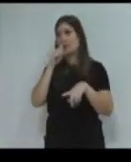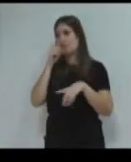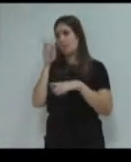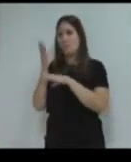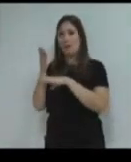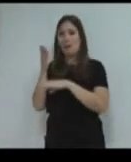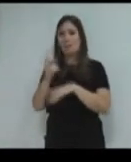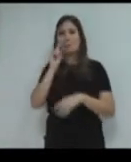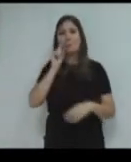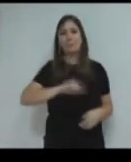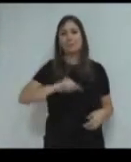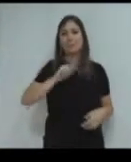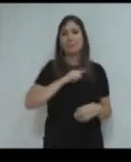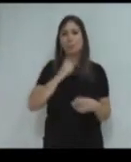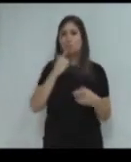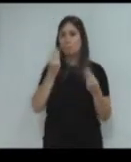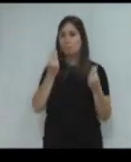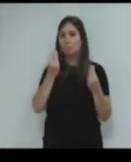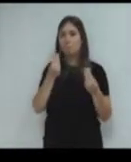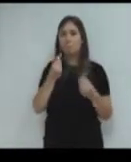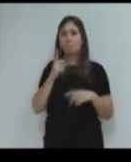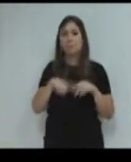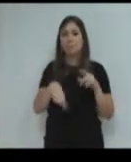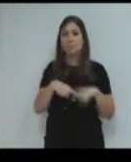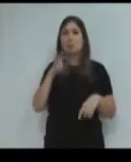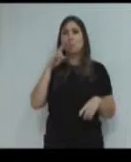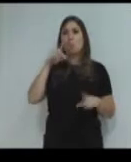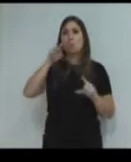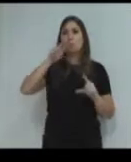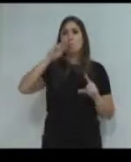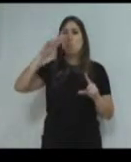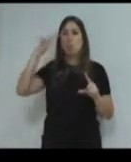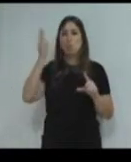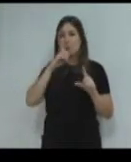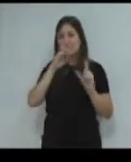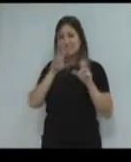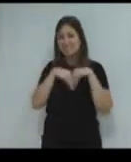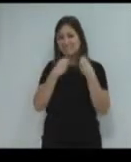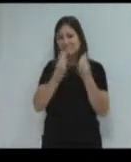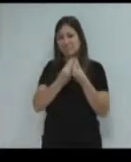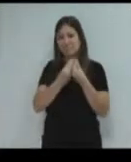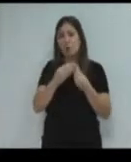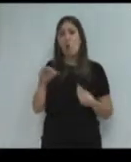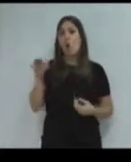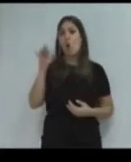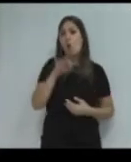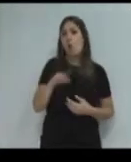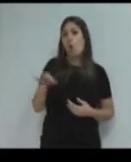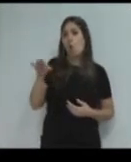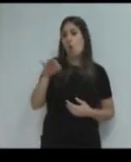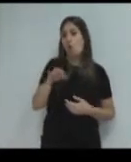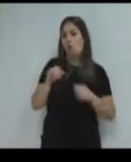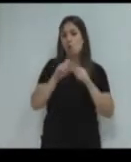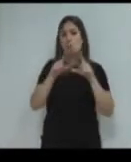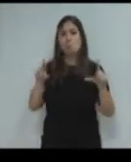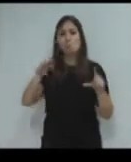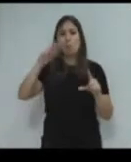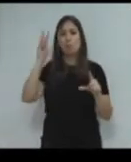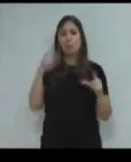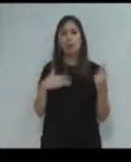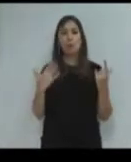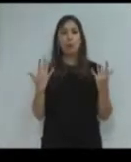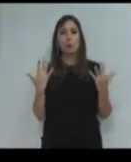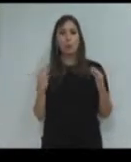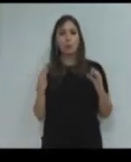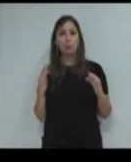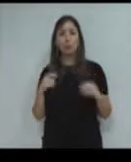las sensaciones que uno se queda cuando uno ve un PowerPoint saturado o ve un PowerPoint despejado y con